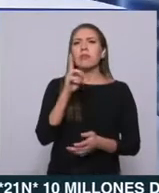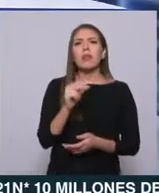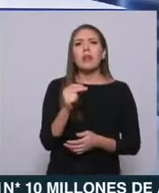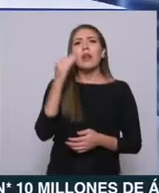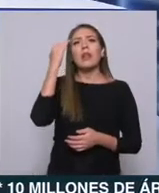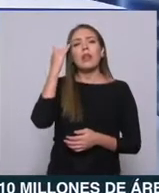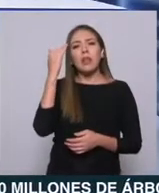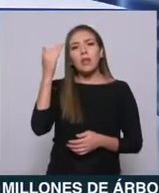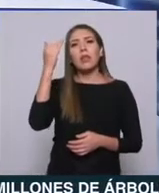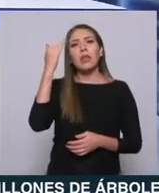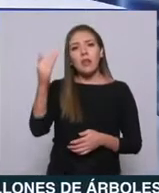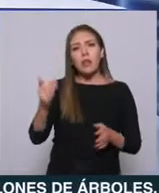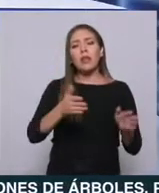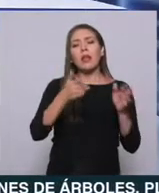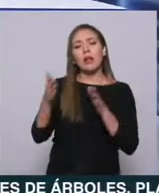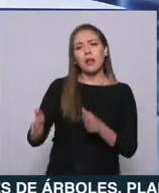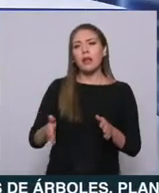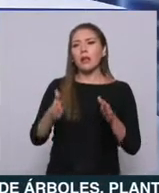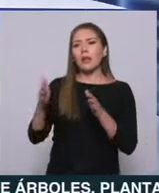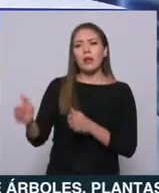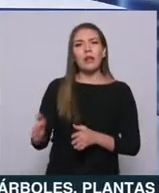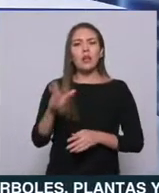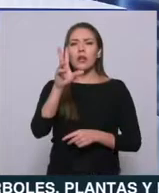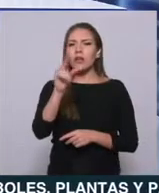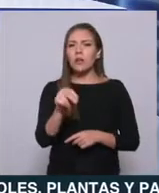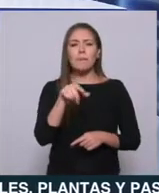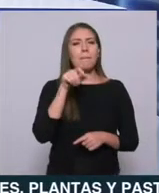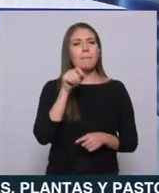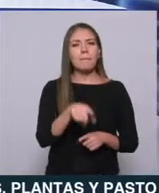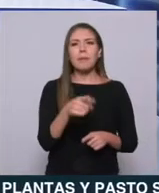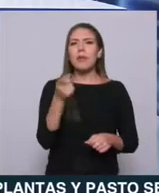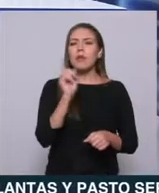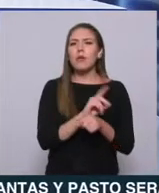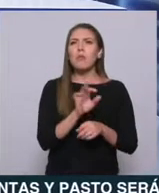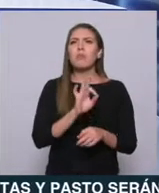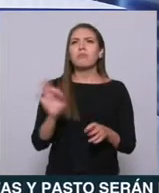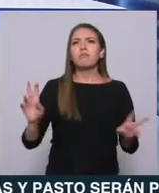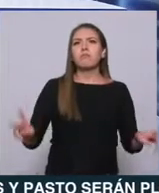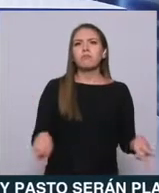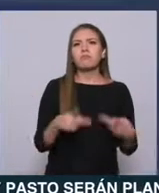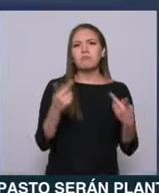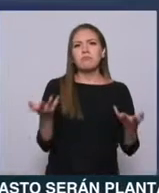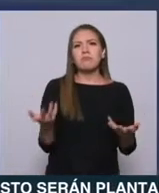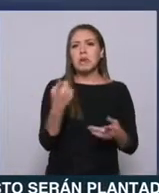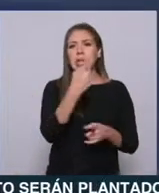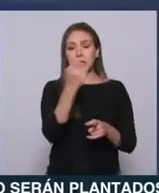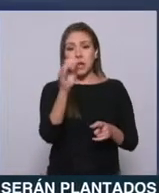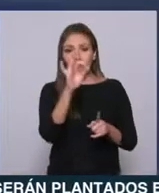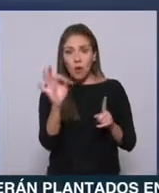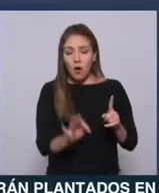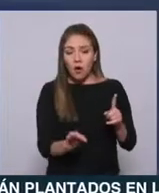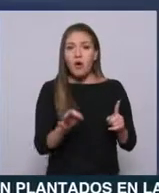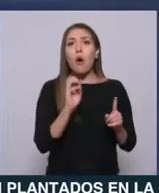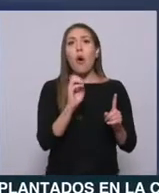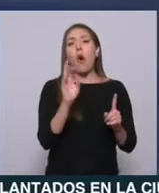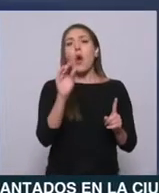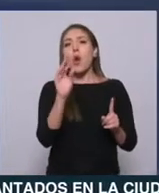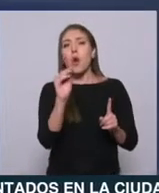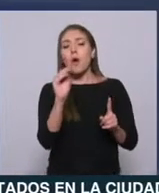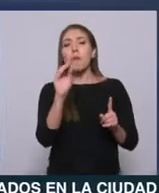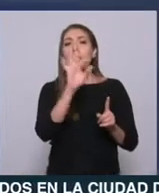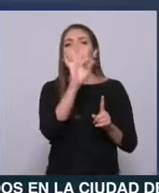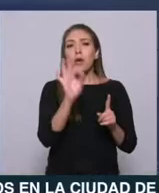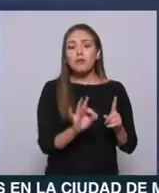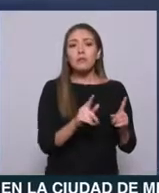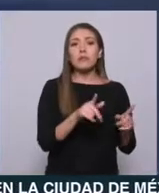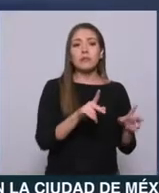Entonces, en un solo día se puede vender pues el 100%, el 90%, no sé, de la subasta, y ya se recaudó en un solo día